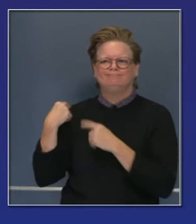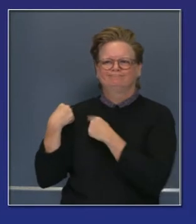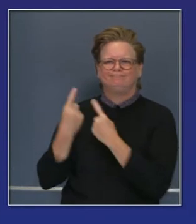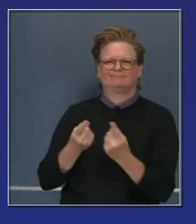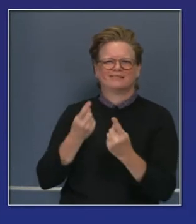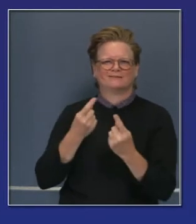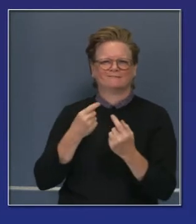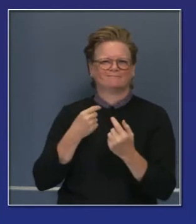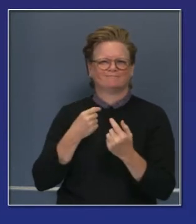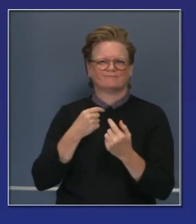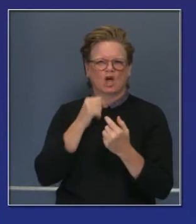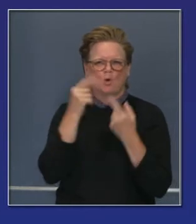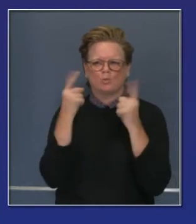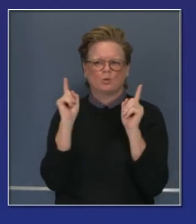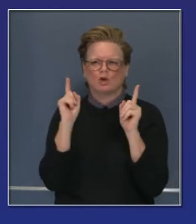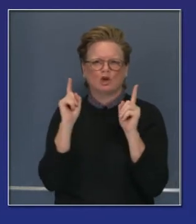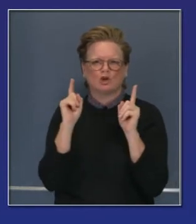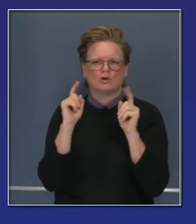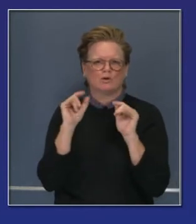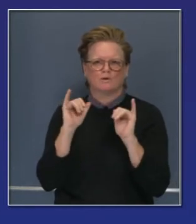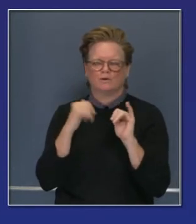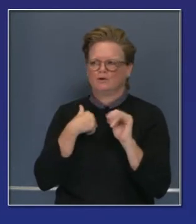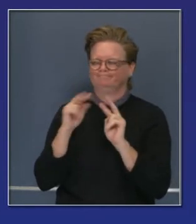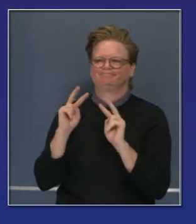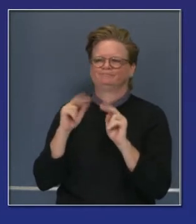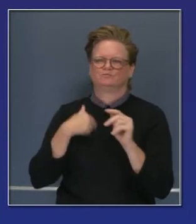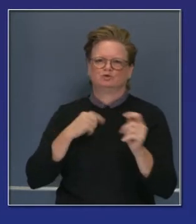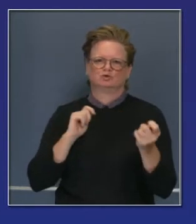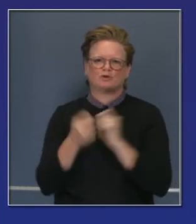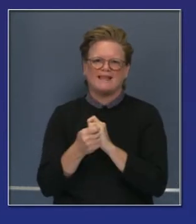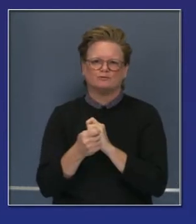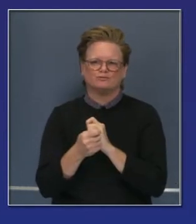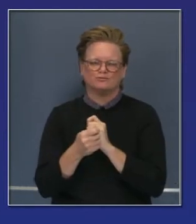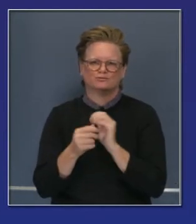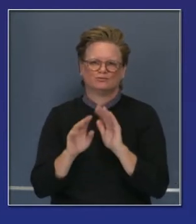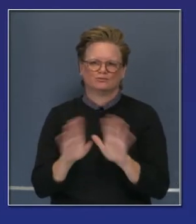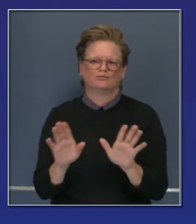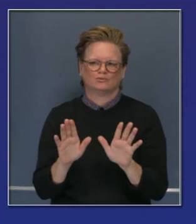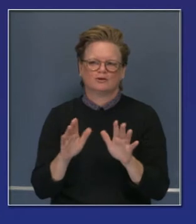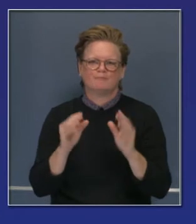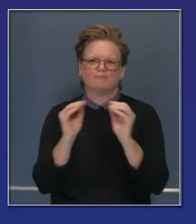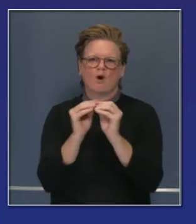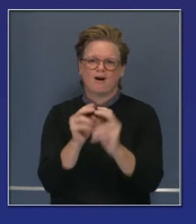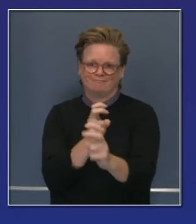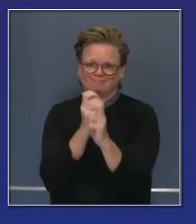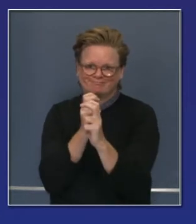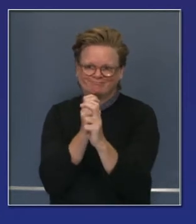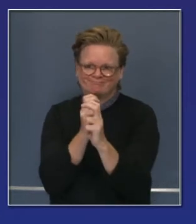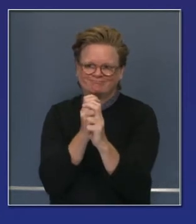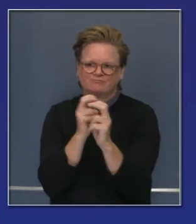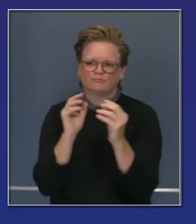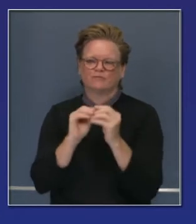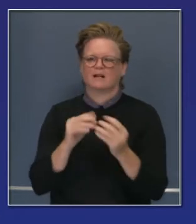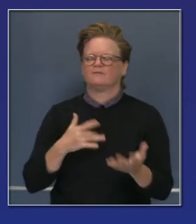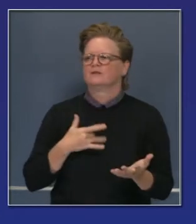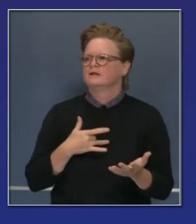ahora debido a lo que descubrimos antes y lo que estamos aplicando ahora en esta